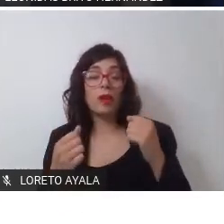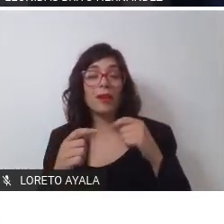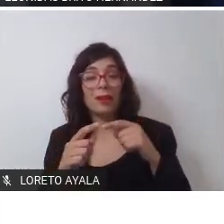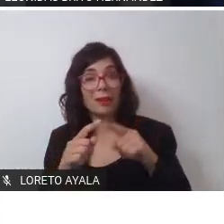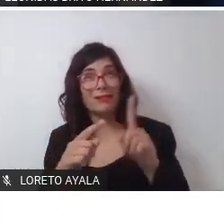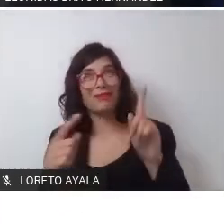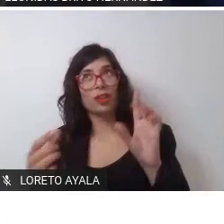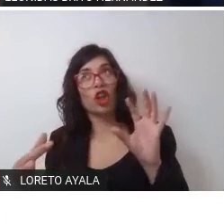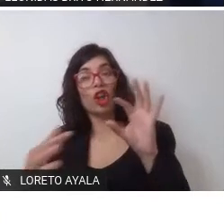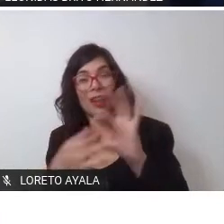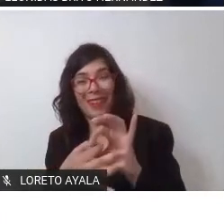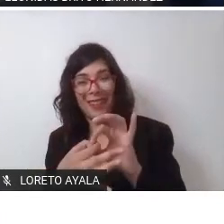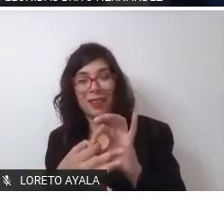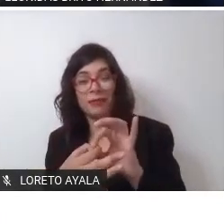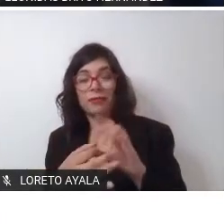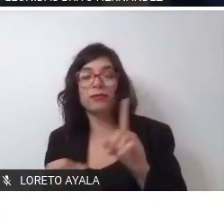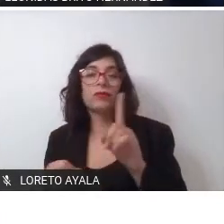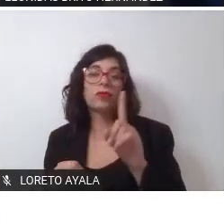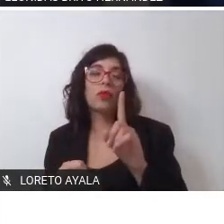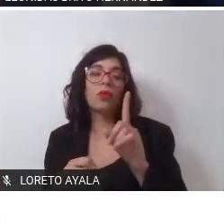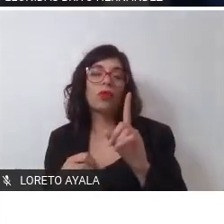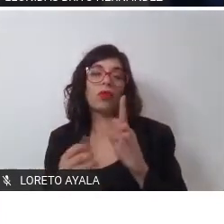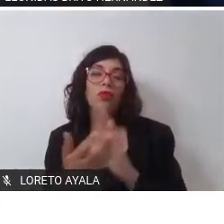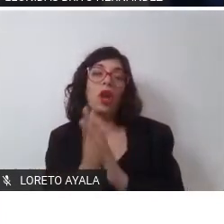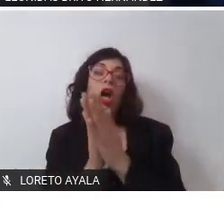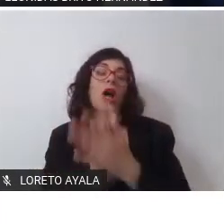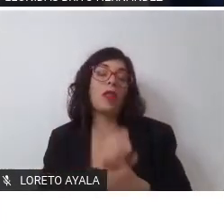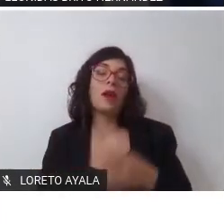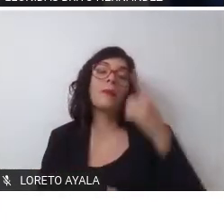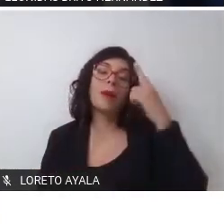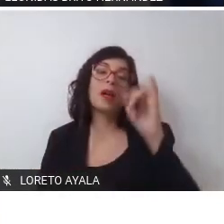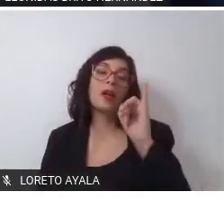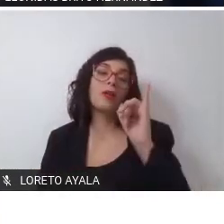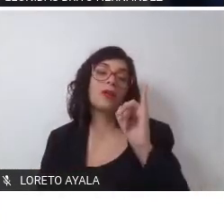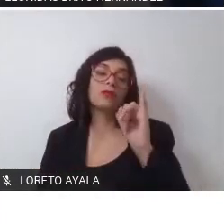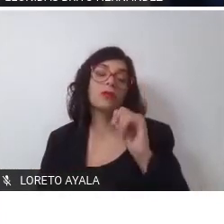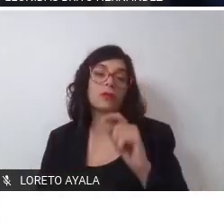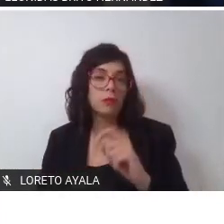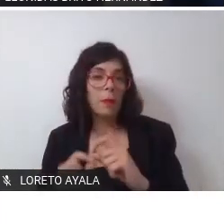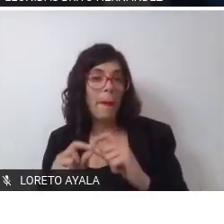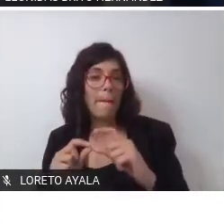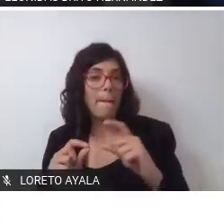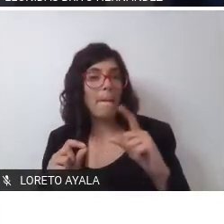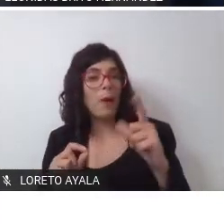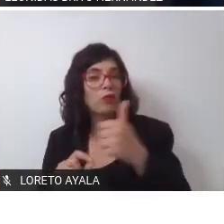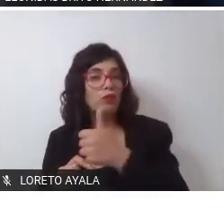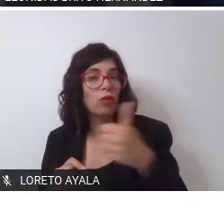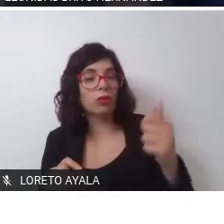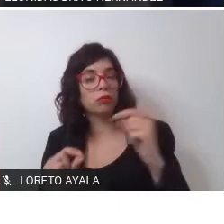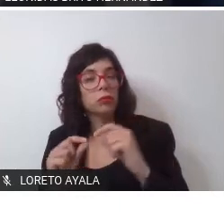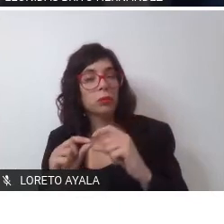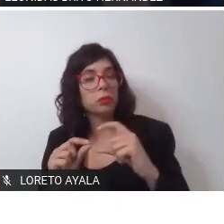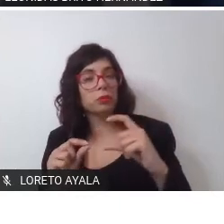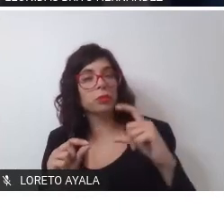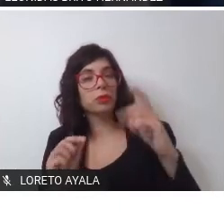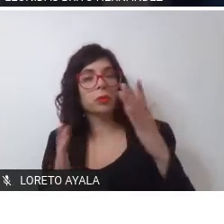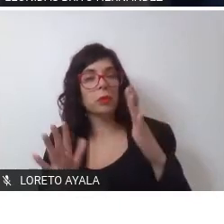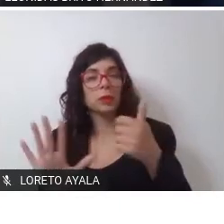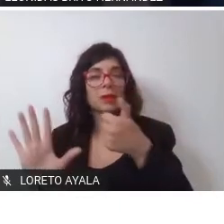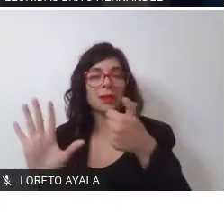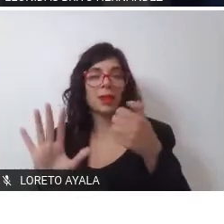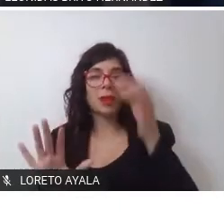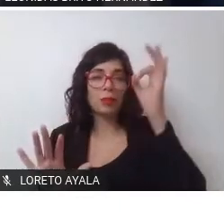conectarse, no son la totalidad, pero han ido aumentando y creo que ya van en un